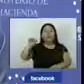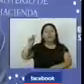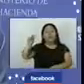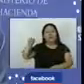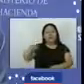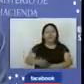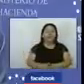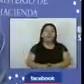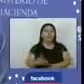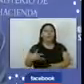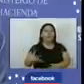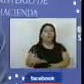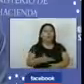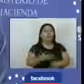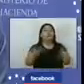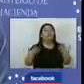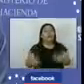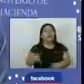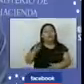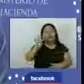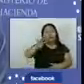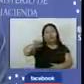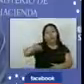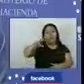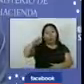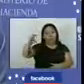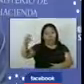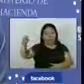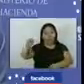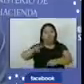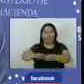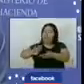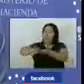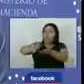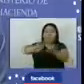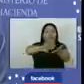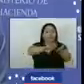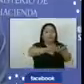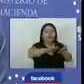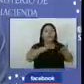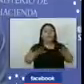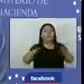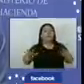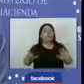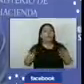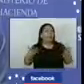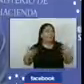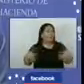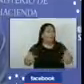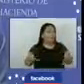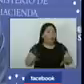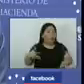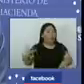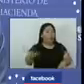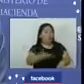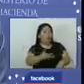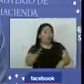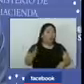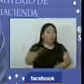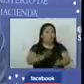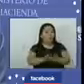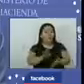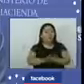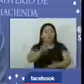momento nosotros hemos pagado alrededor de 4 millones en devoluciones del impuesto sobre la renta. Normalmente nosotros pagamos alrededor de